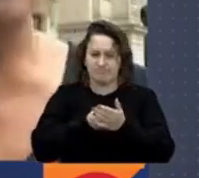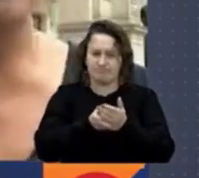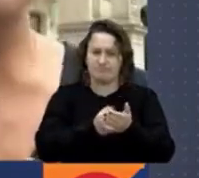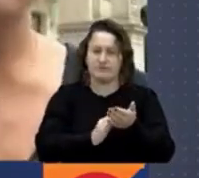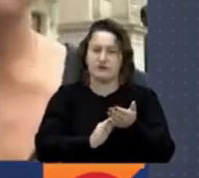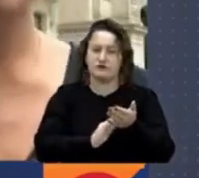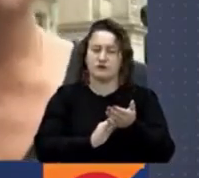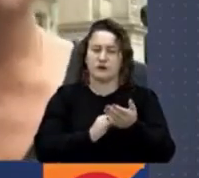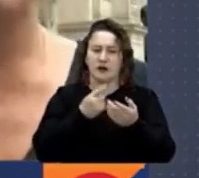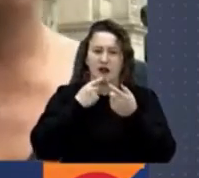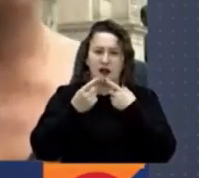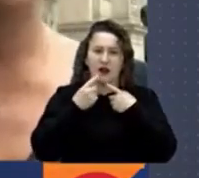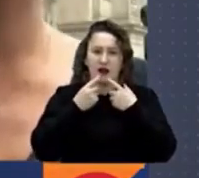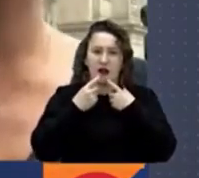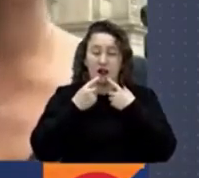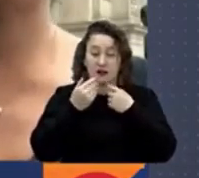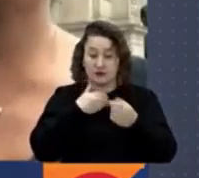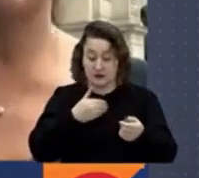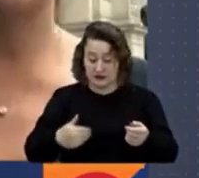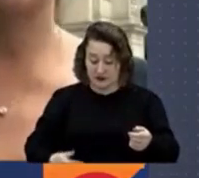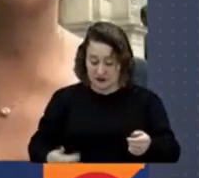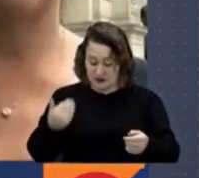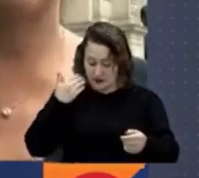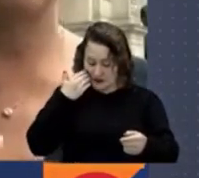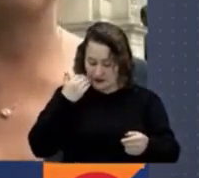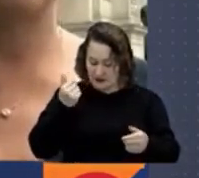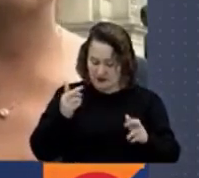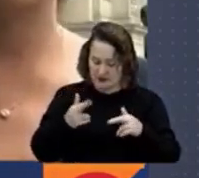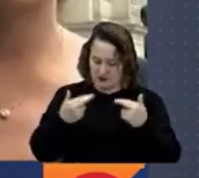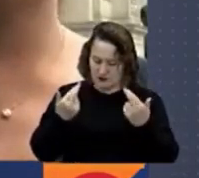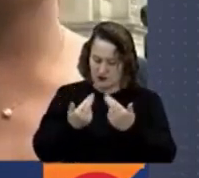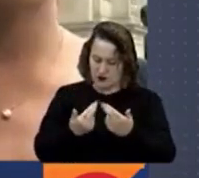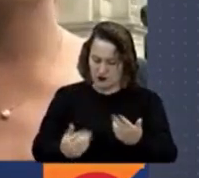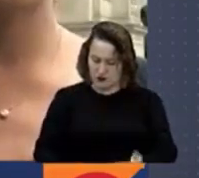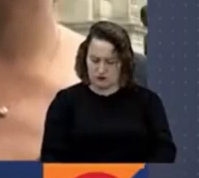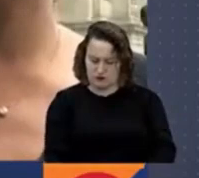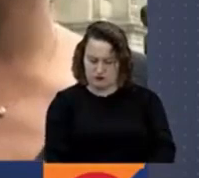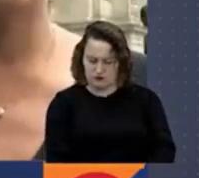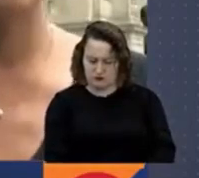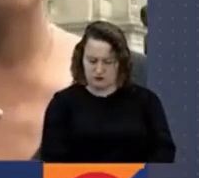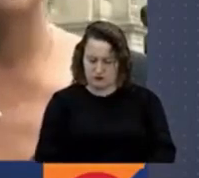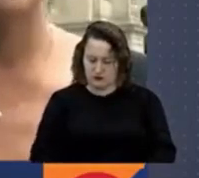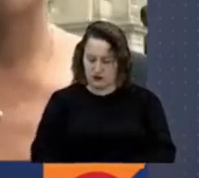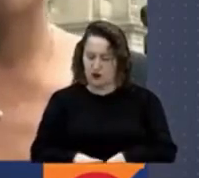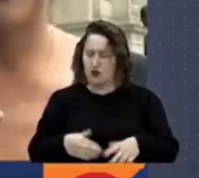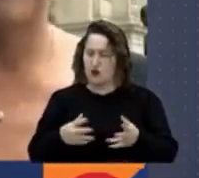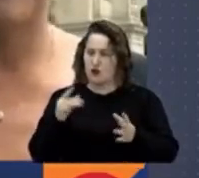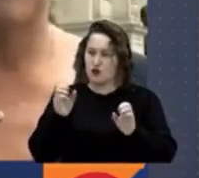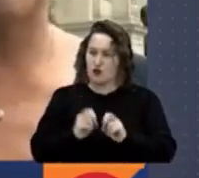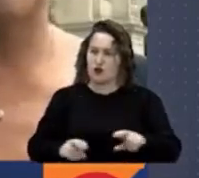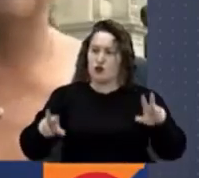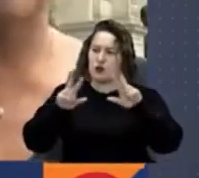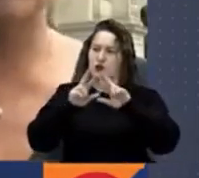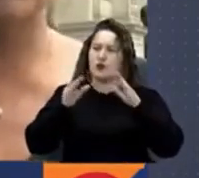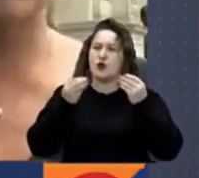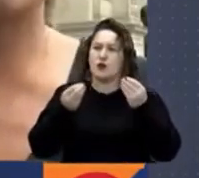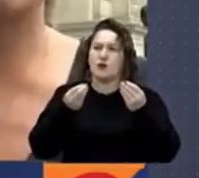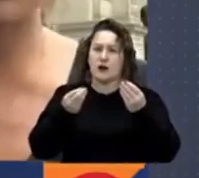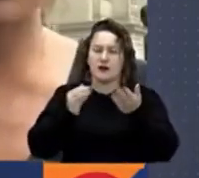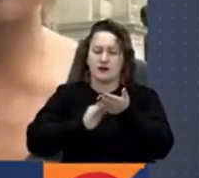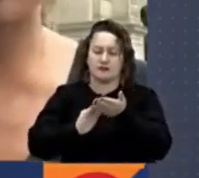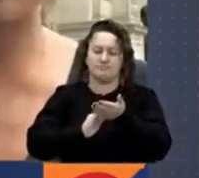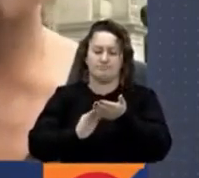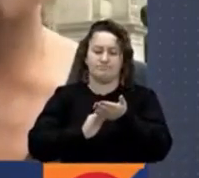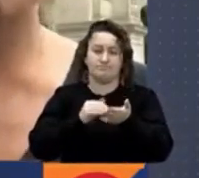con diálogos. La presidenta va a tener en estos momentos una reunión también con el alto comisionado de las Naciones Unidas para tratar de dar una solución